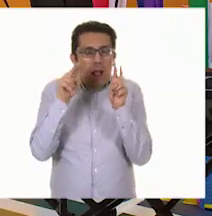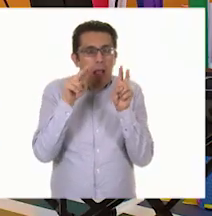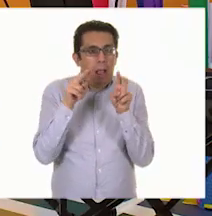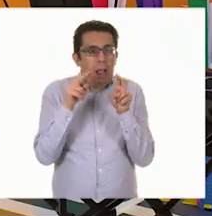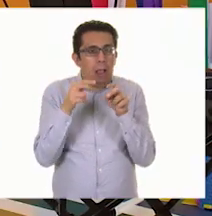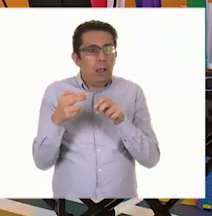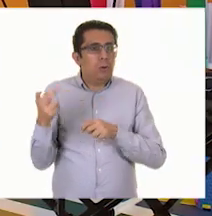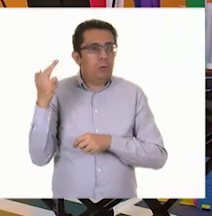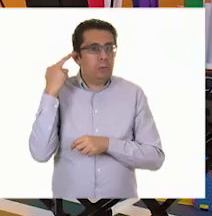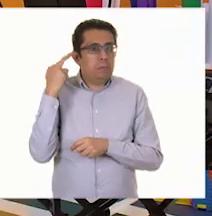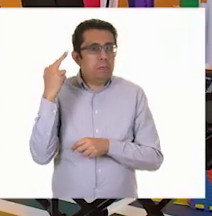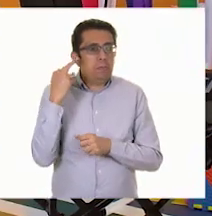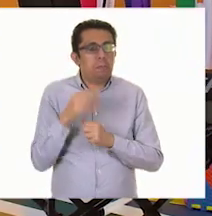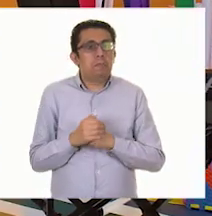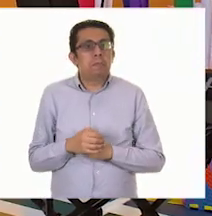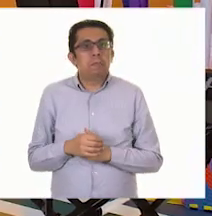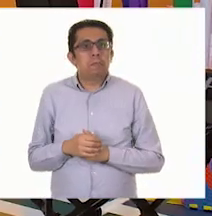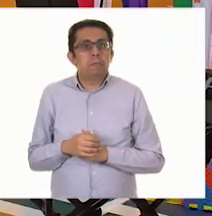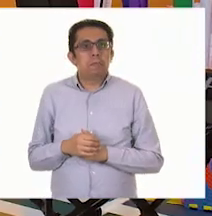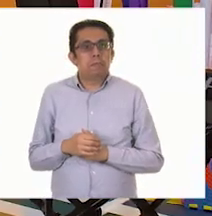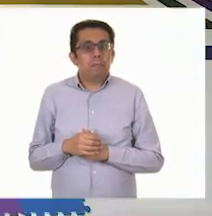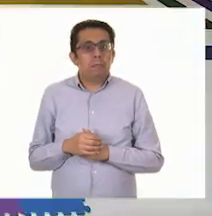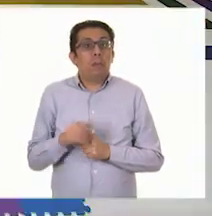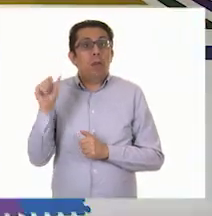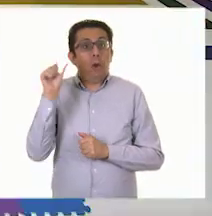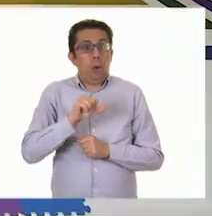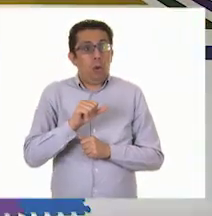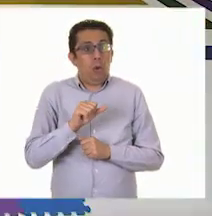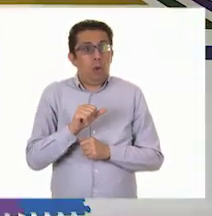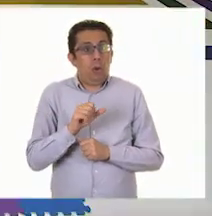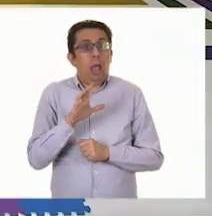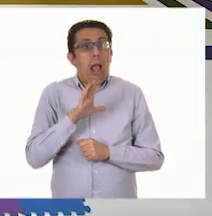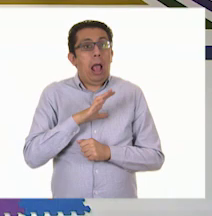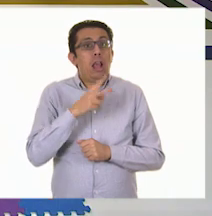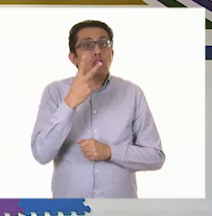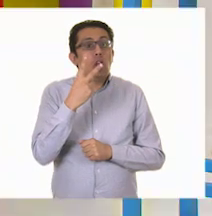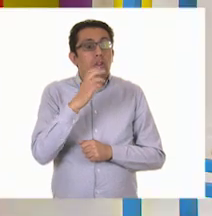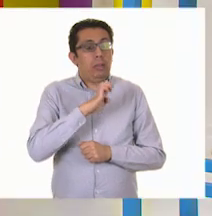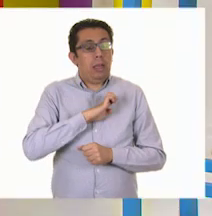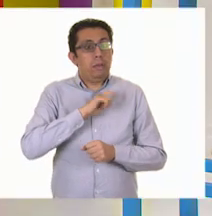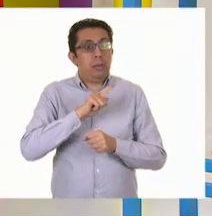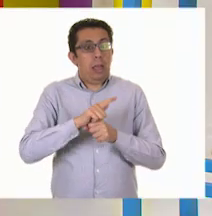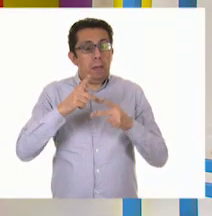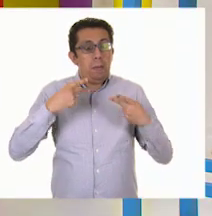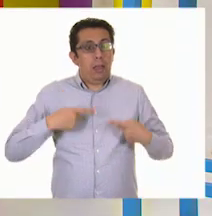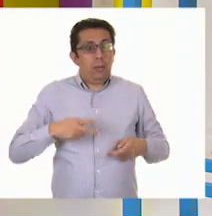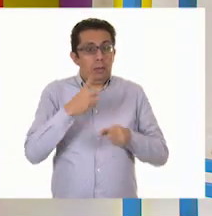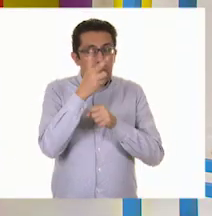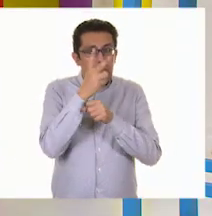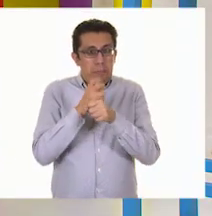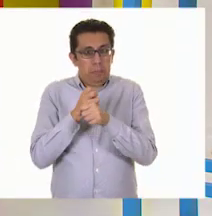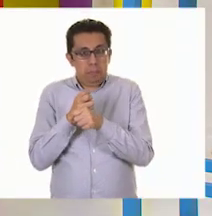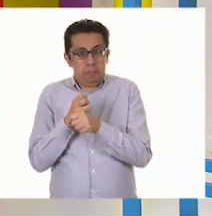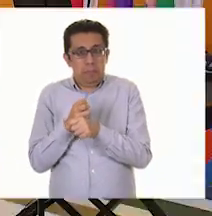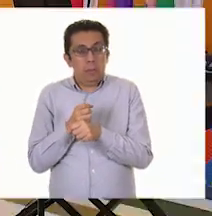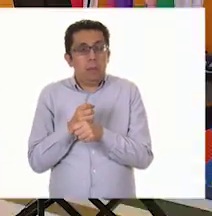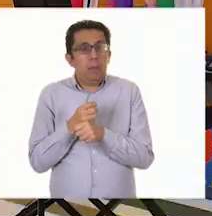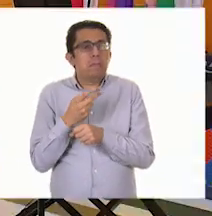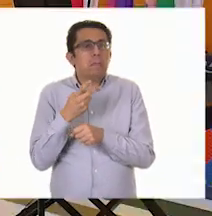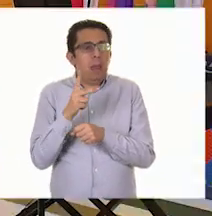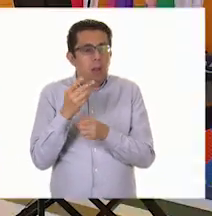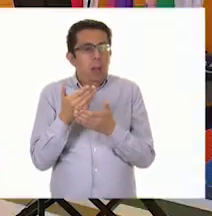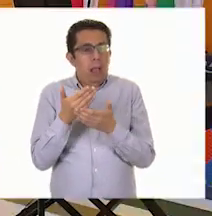bien parada. Exactamente, Pili. Y en este día vamos a tener dos invitados especiales. ¿Qué te parece, Pili, si antes de